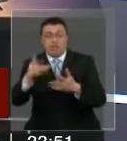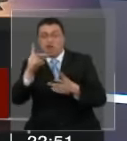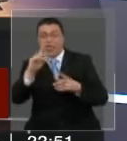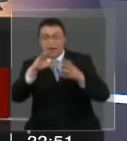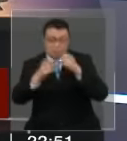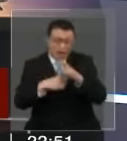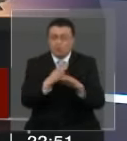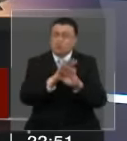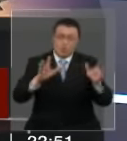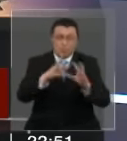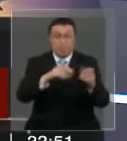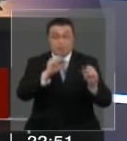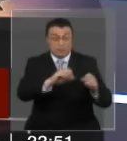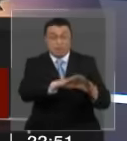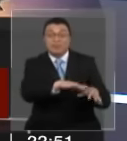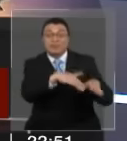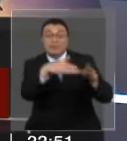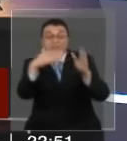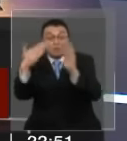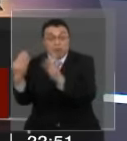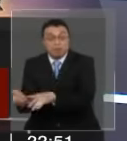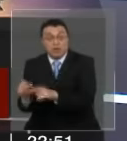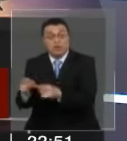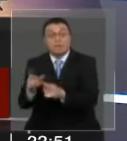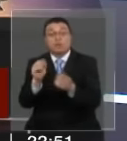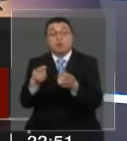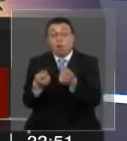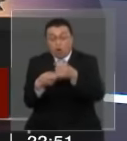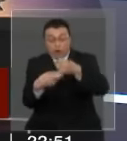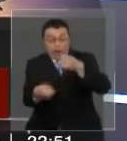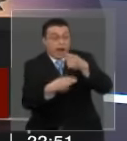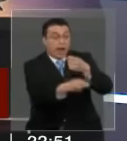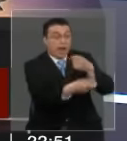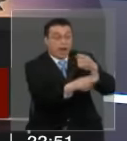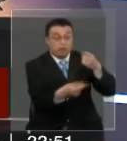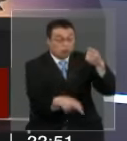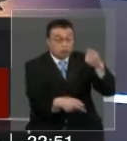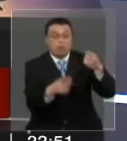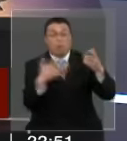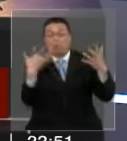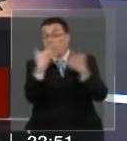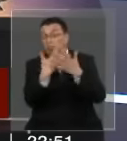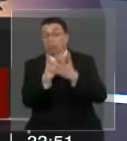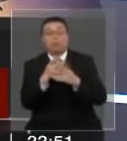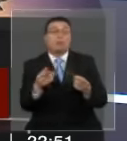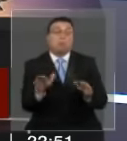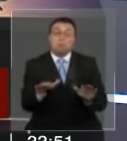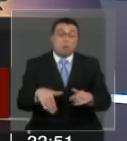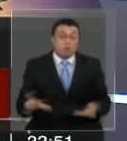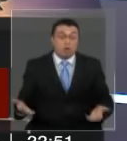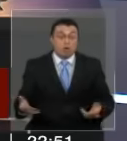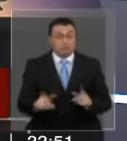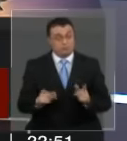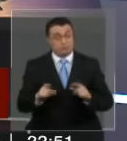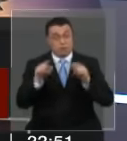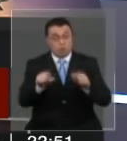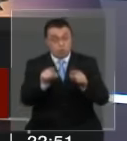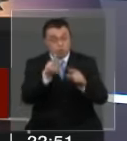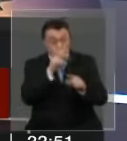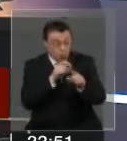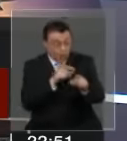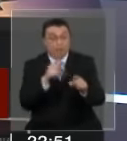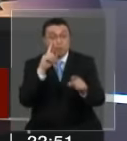que quieras. Pero después lo pasa y es opaco en la forma en que lo utilizas, no vas a solucionar nada. O sea, yo te estoy agregando lo que tú dices, es lo tuyo. Y una más.